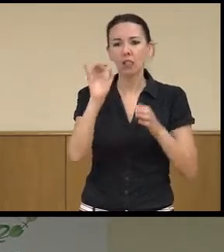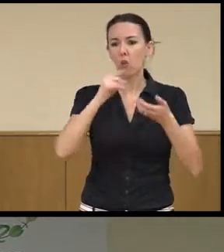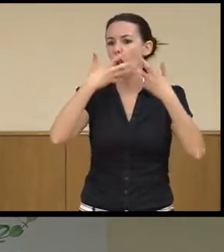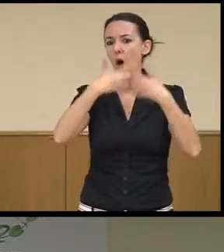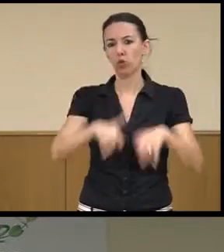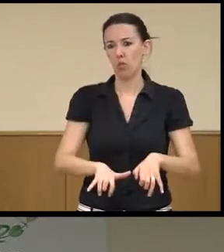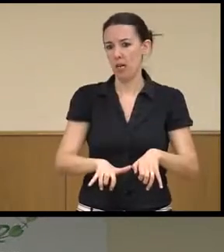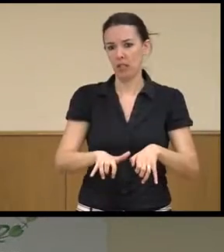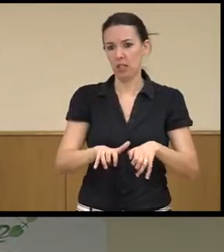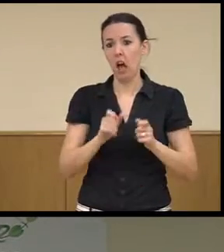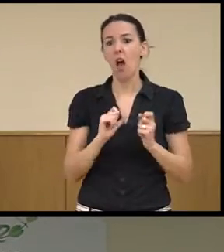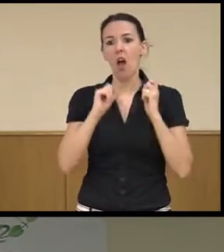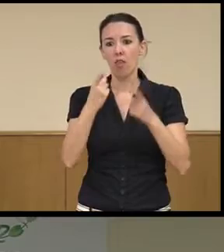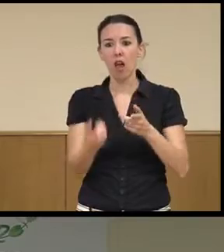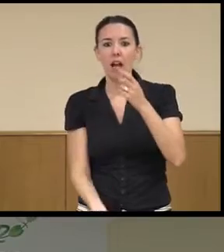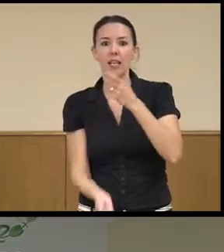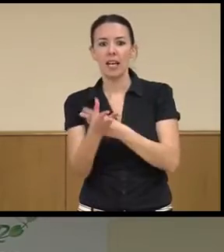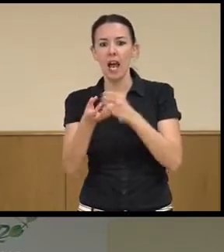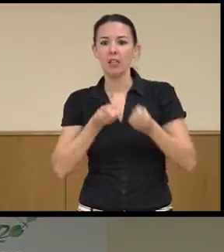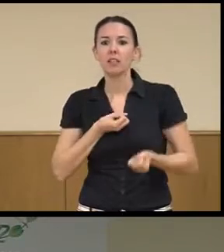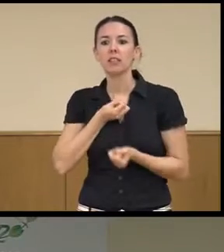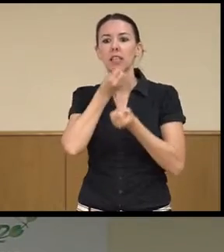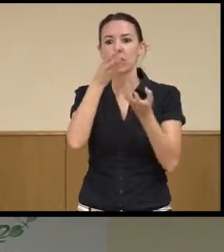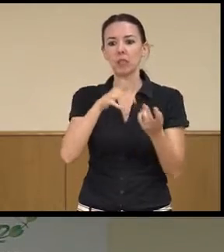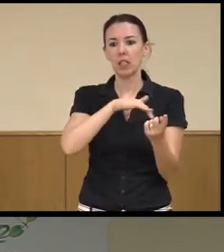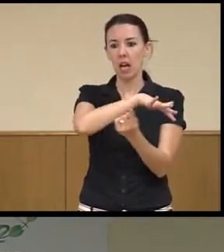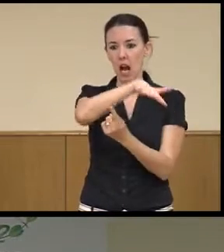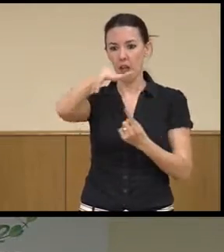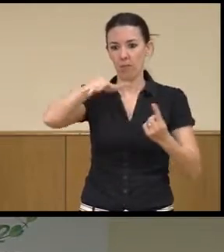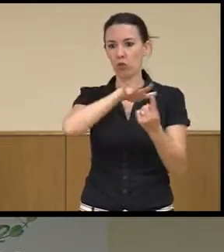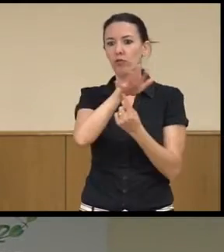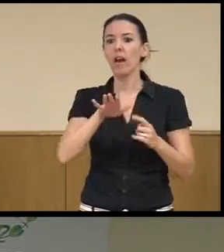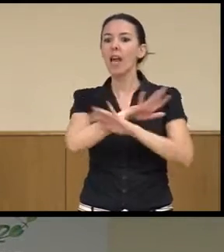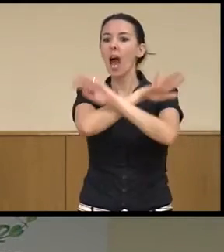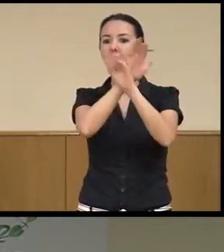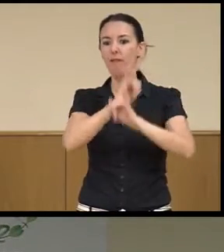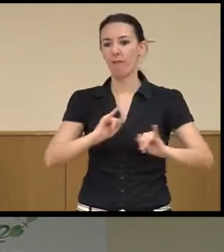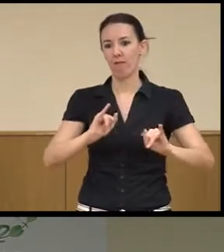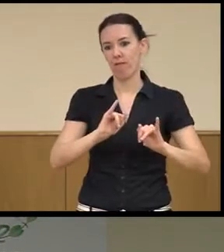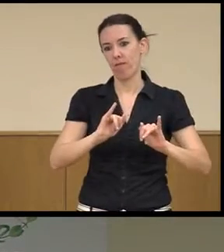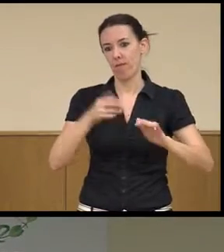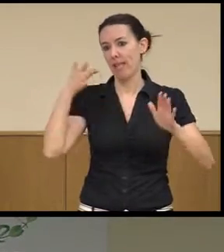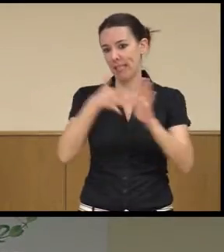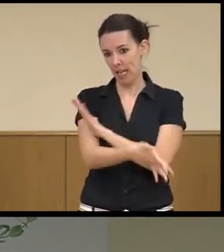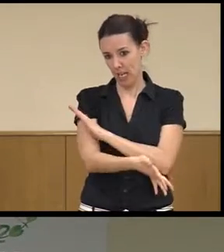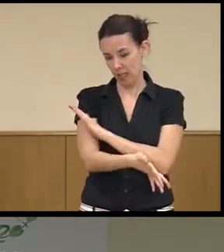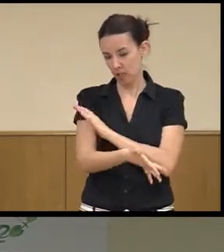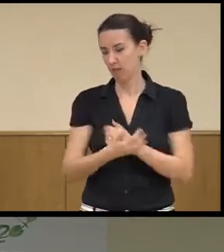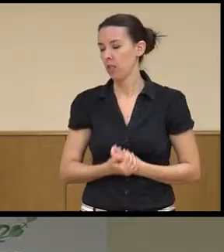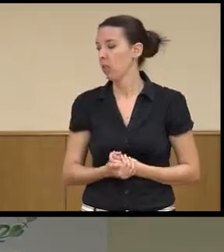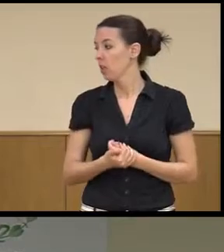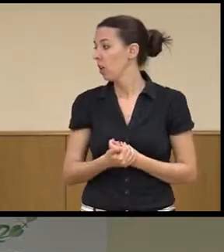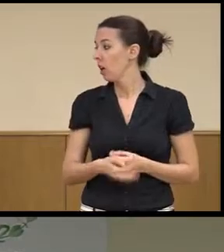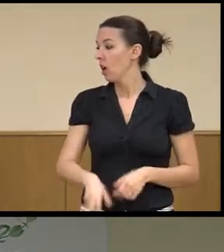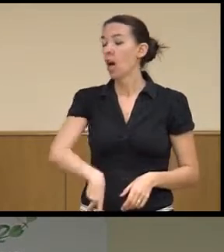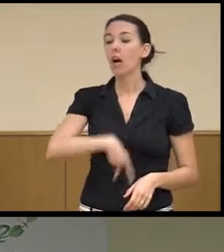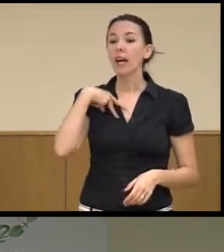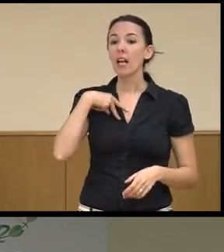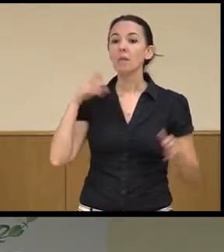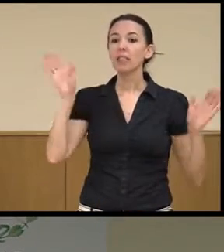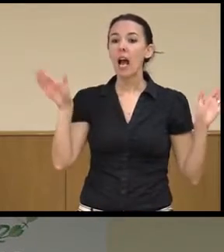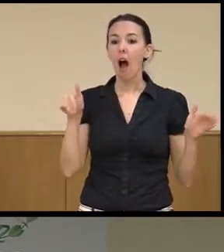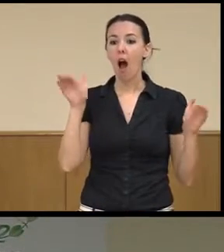sistemáticamente, contribuyendo a crear y transmitir la atmósfera de armonía y felicidad eternas. Son generalmente los